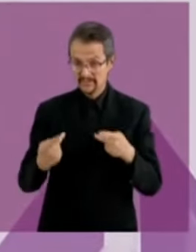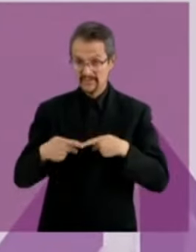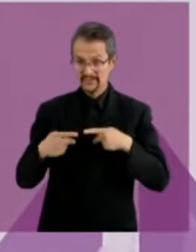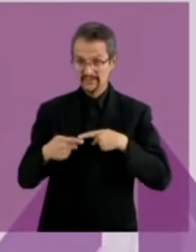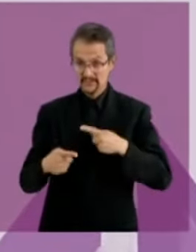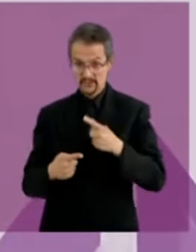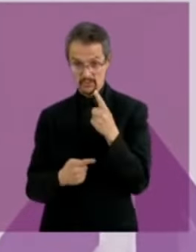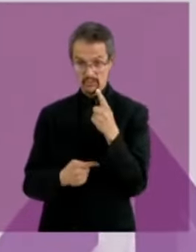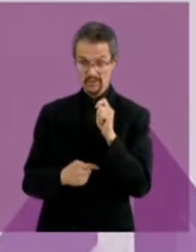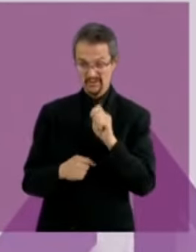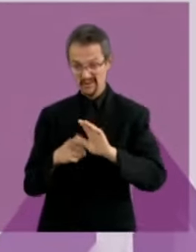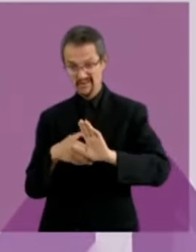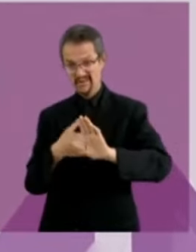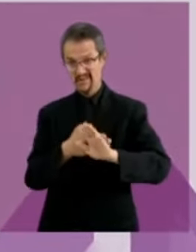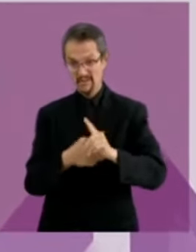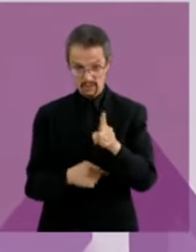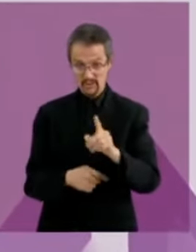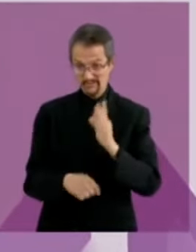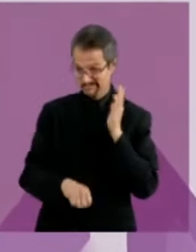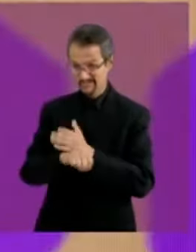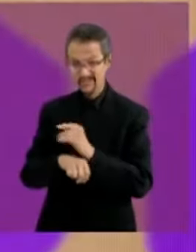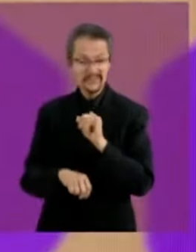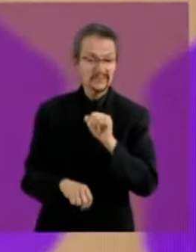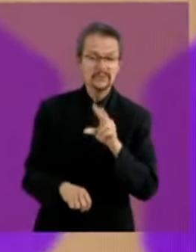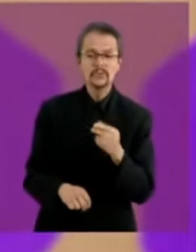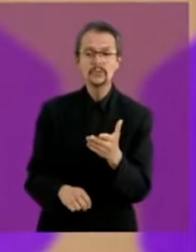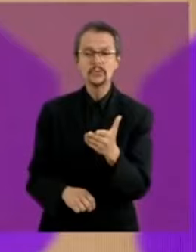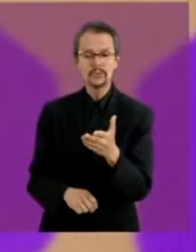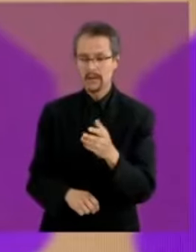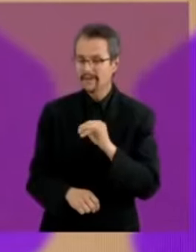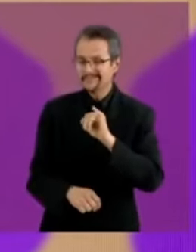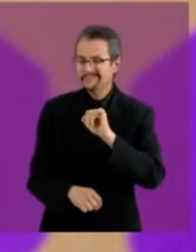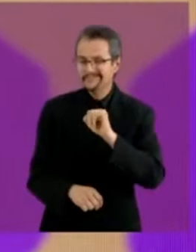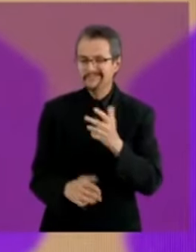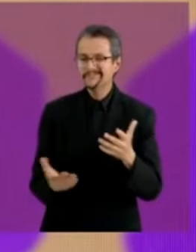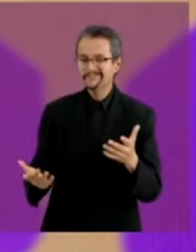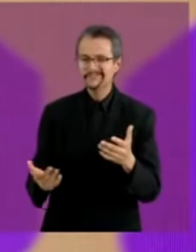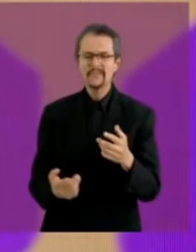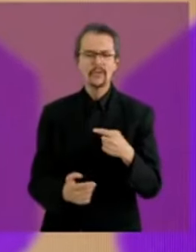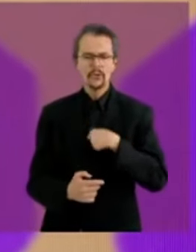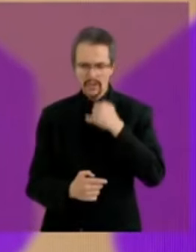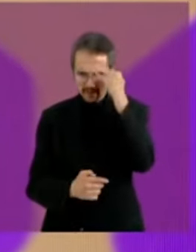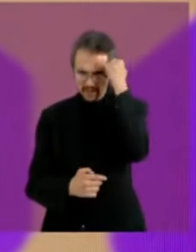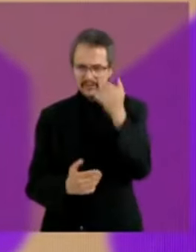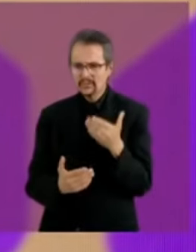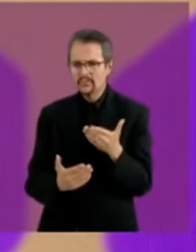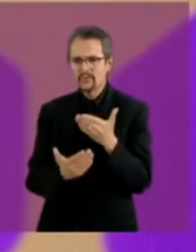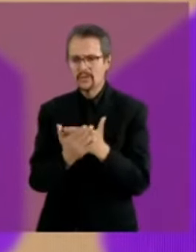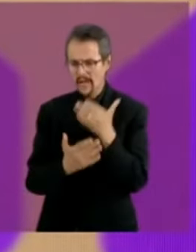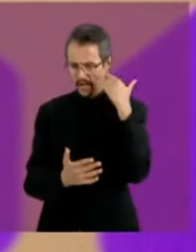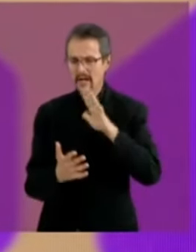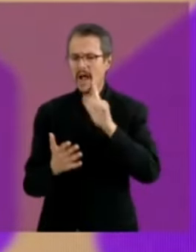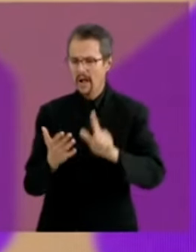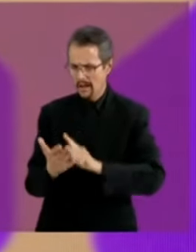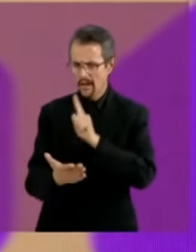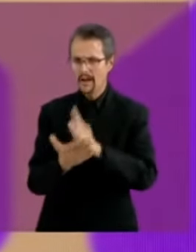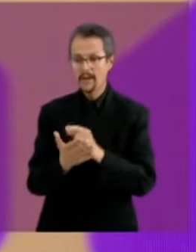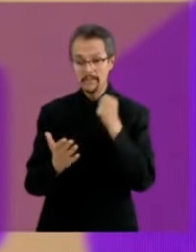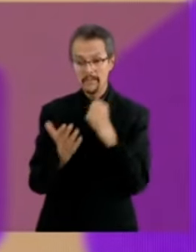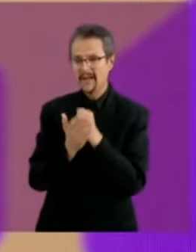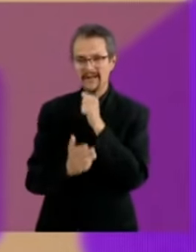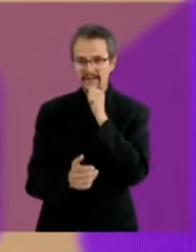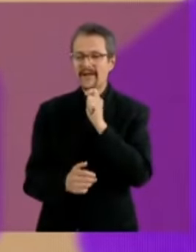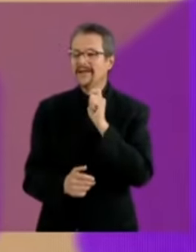la dignidad de estas personas? Candidata. Por supuesto, una de mis iniciativas de ley que no se quiso aprobar, pues es castigar